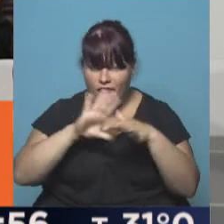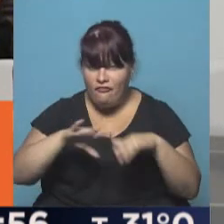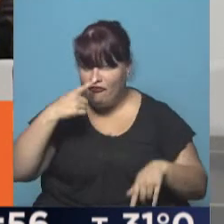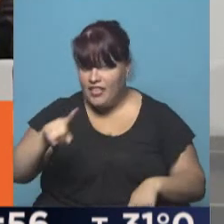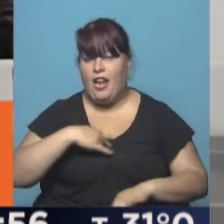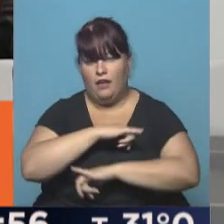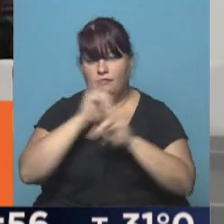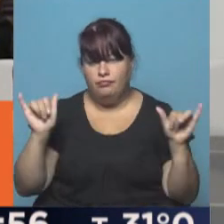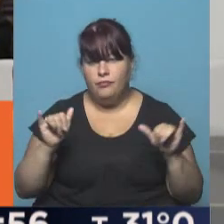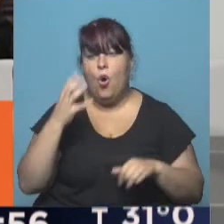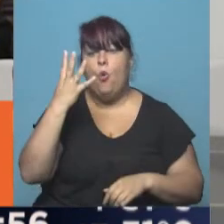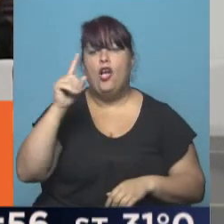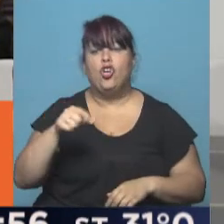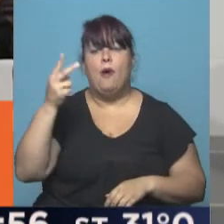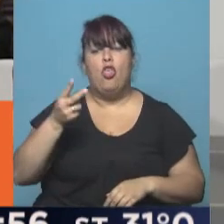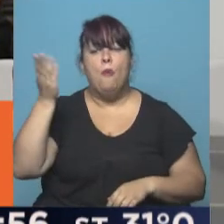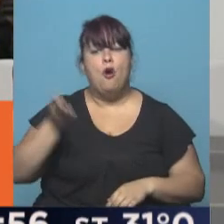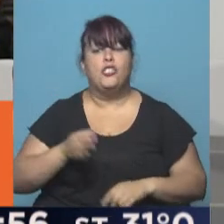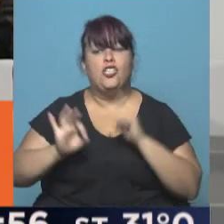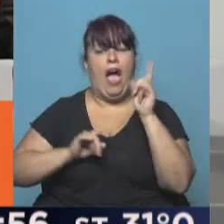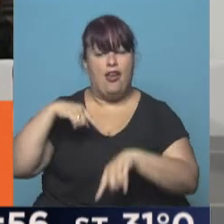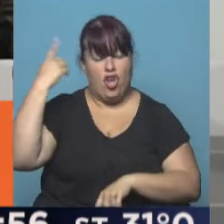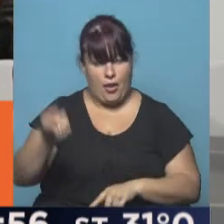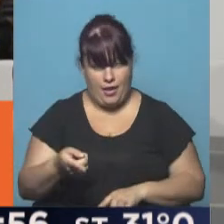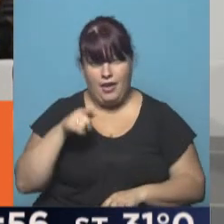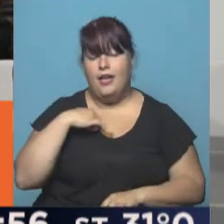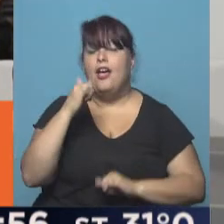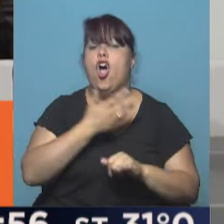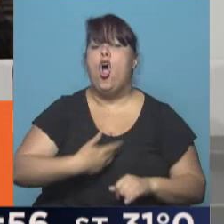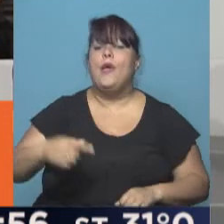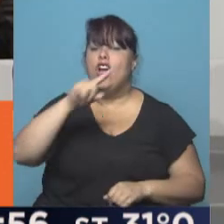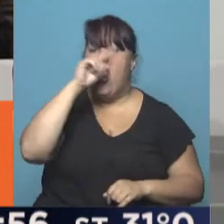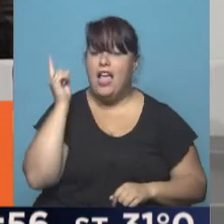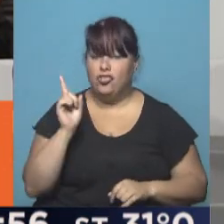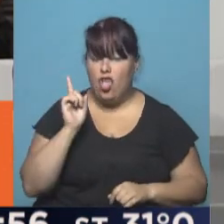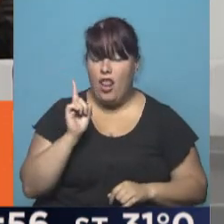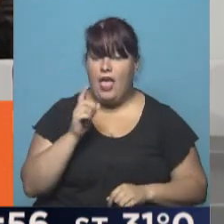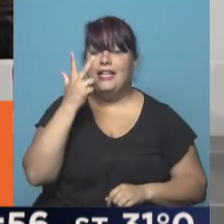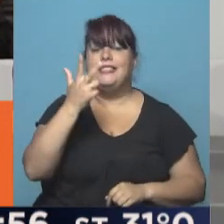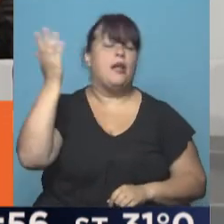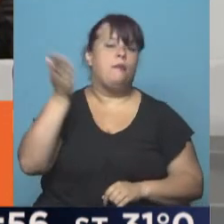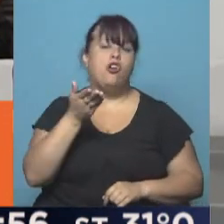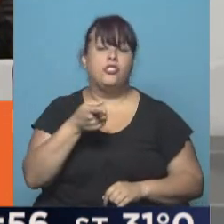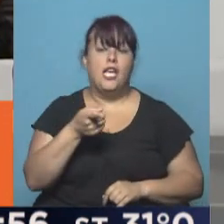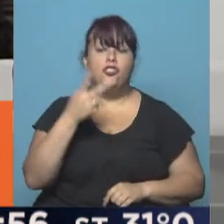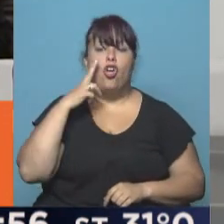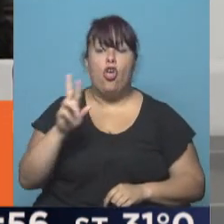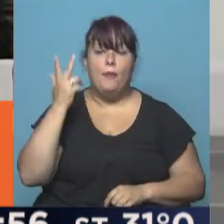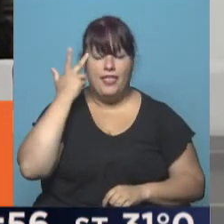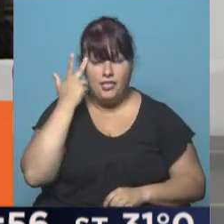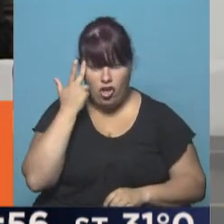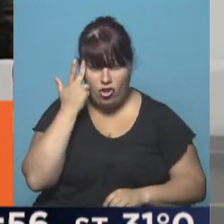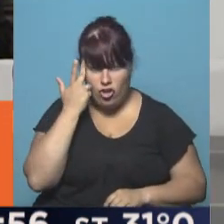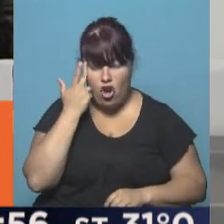definitivos. 4,2% para el año que viene, estoy hablando del Gobierno Nacional, 3% para el